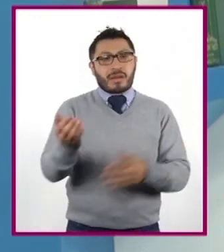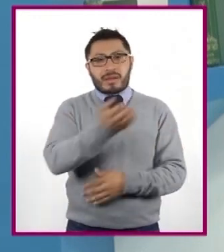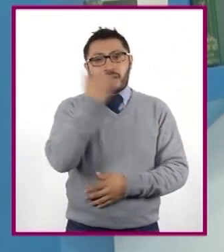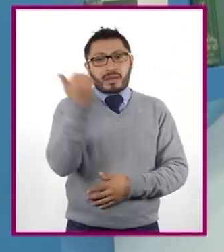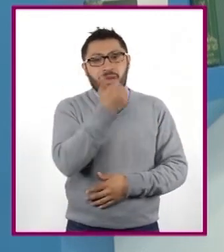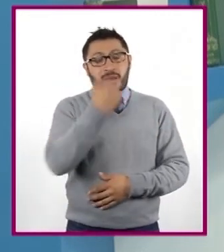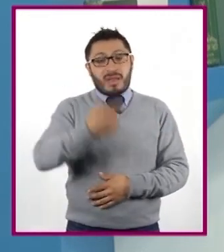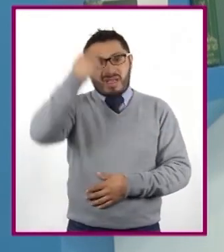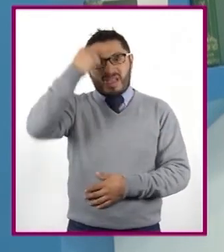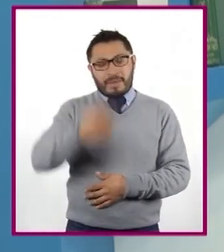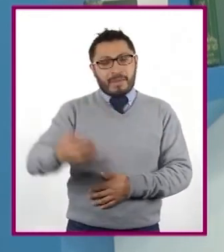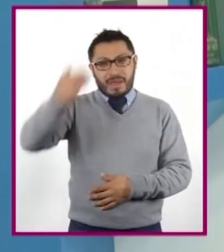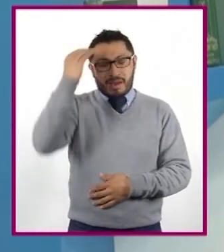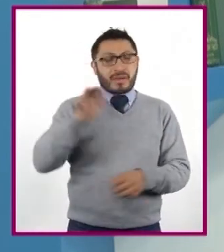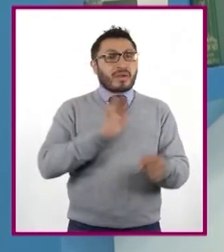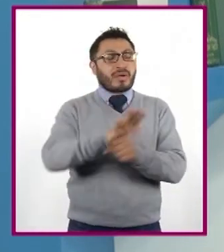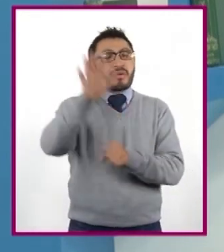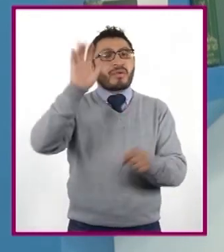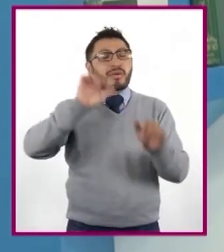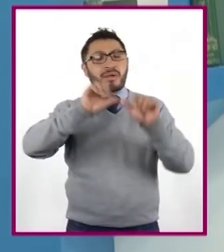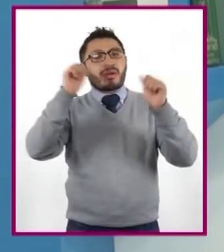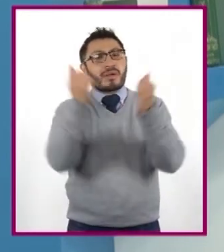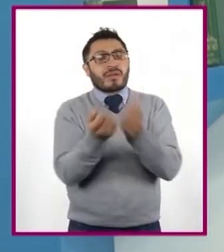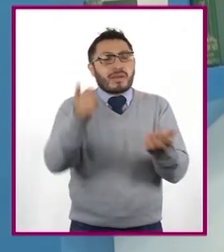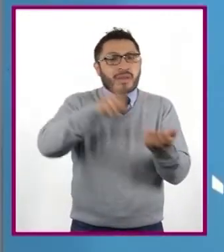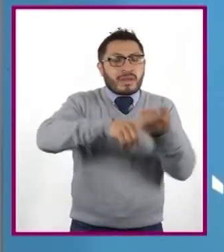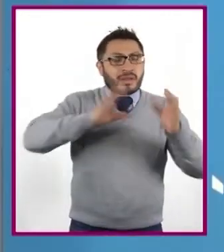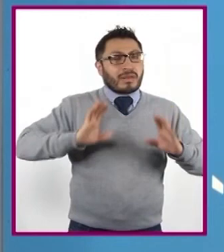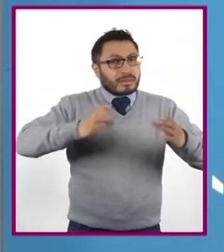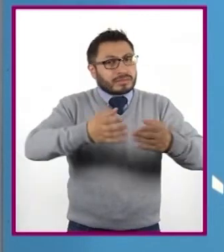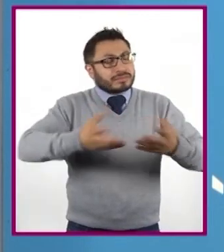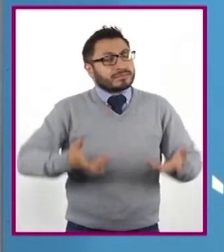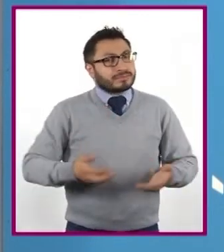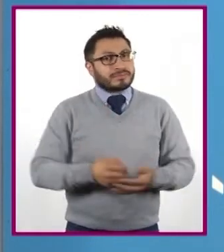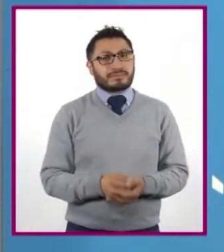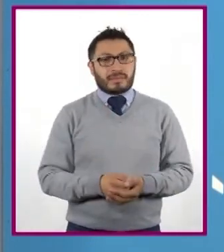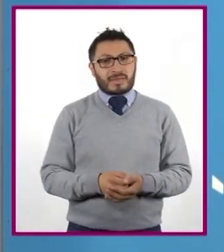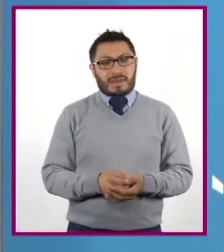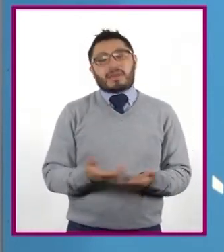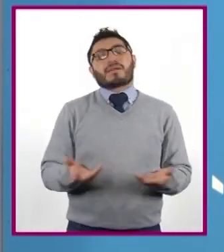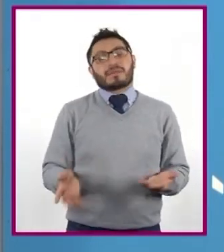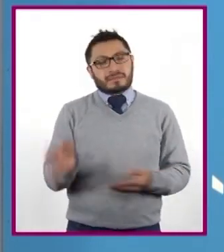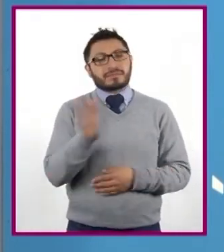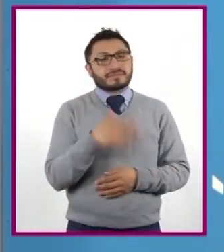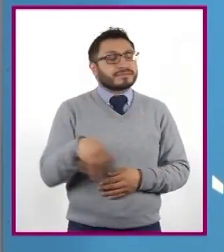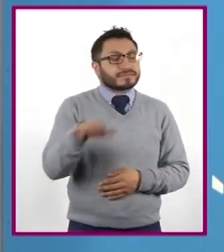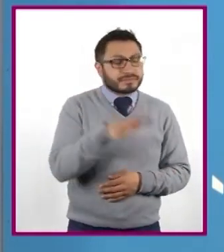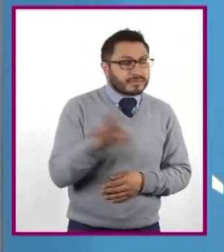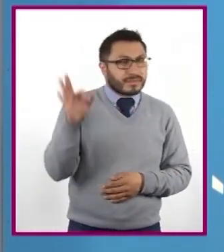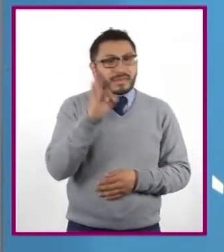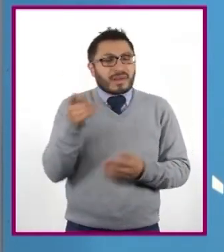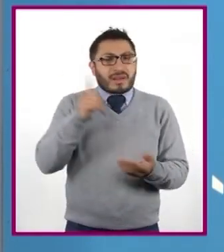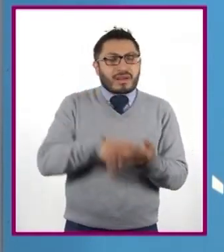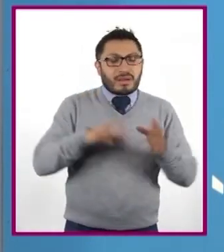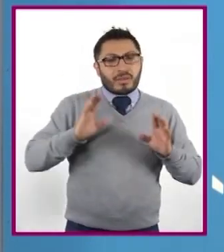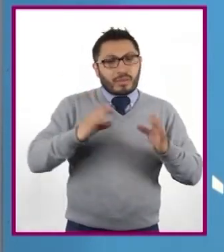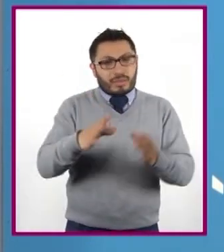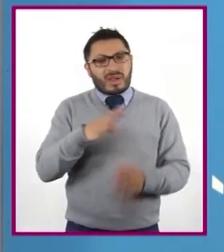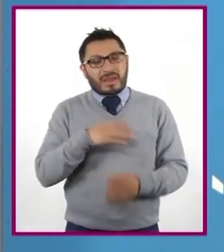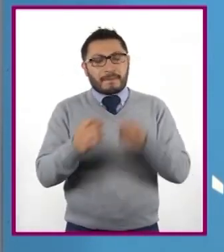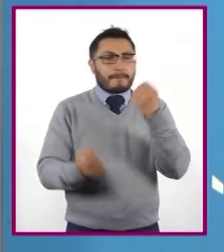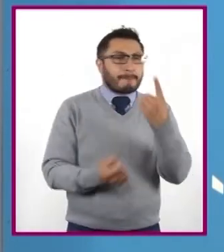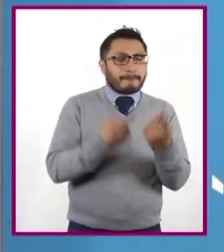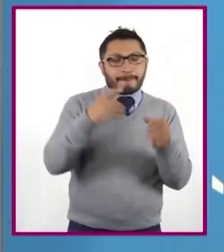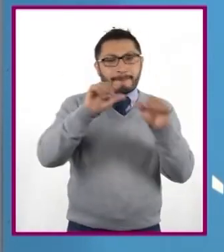para conocer cuáles asociaciones hay en su localidad? Pueden buscar si en su comunidad existe